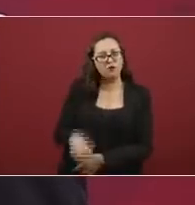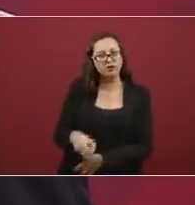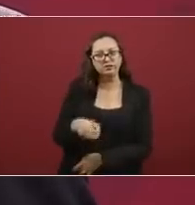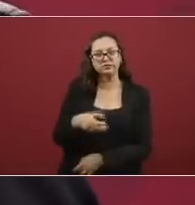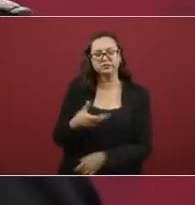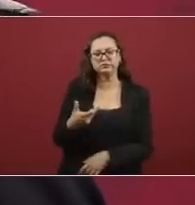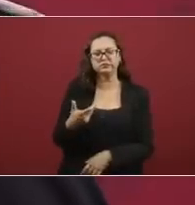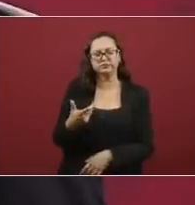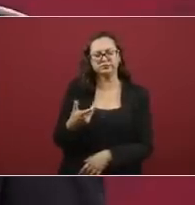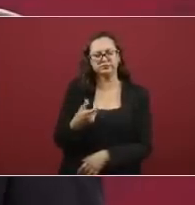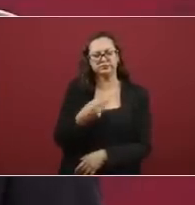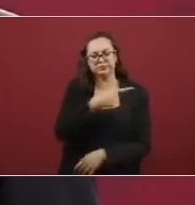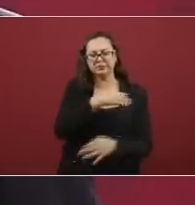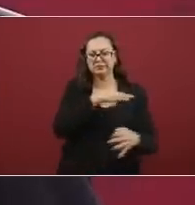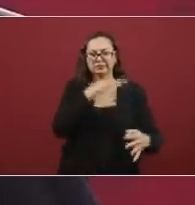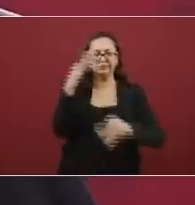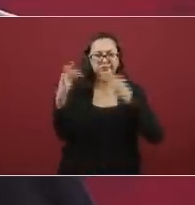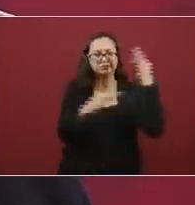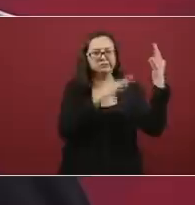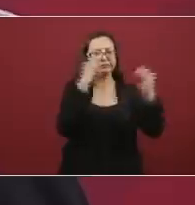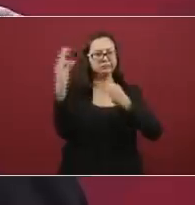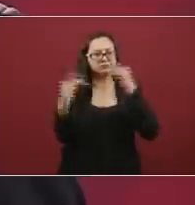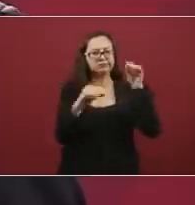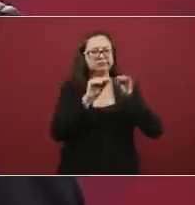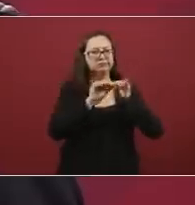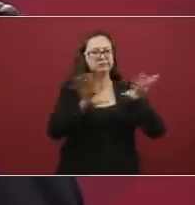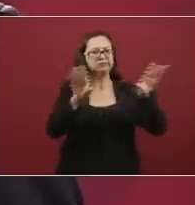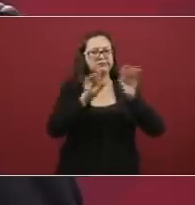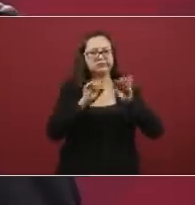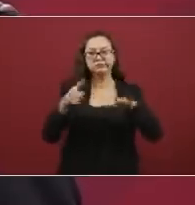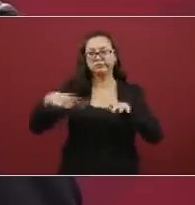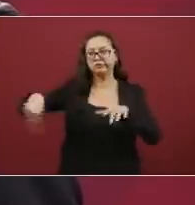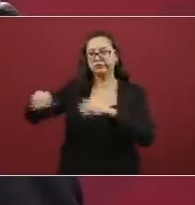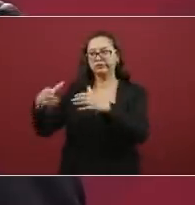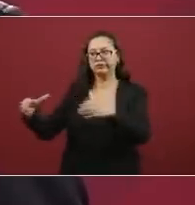y con una campaña de desprestigio al